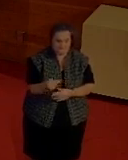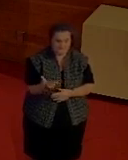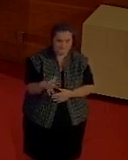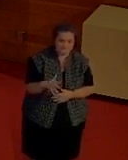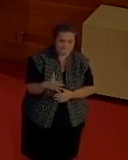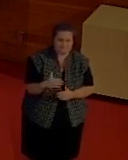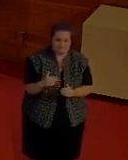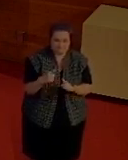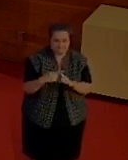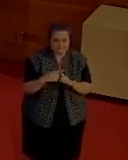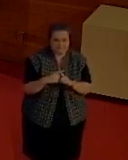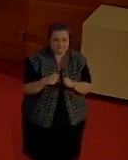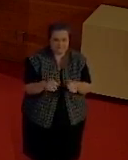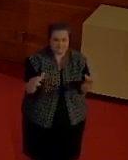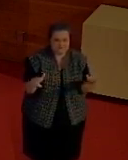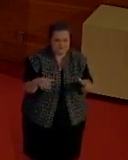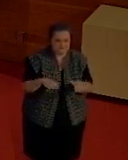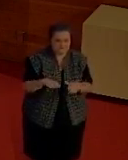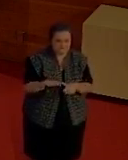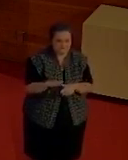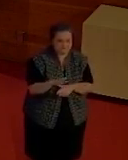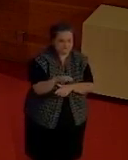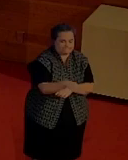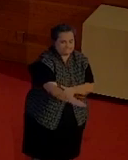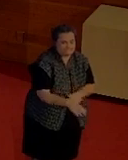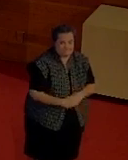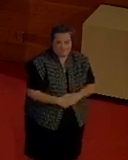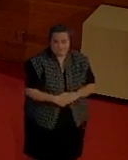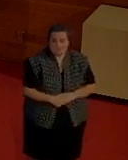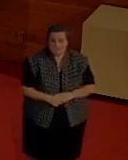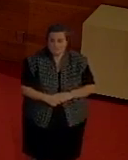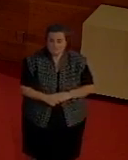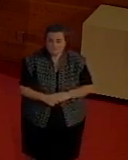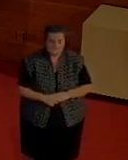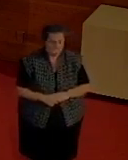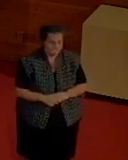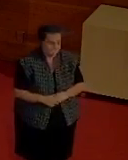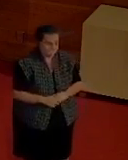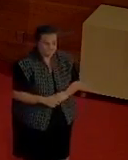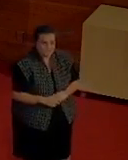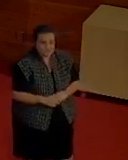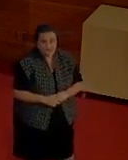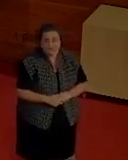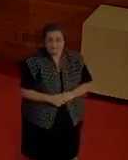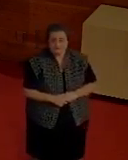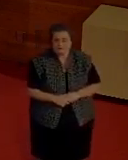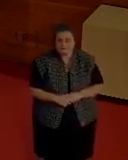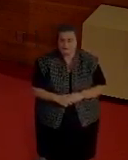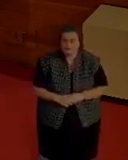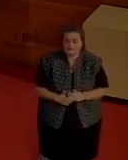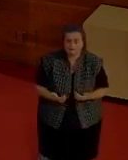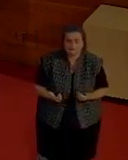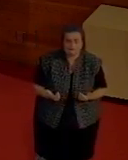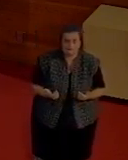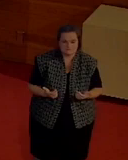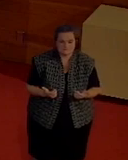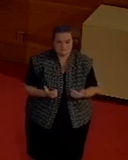de de crecimiento sean Los que sean con todas las sospechas que hay sobre las estadísticas China la cuestión es ver